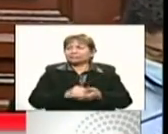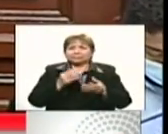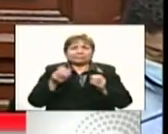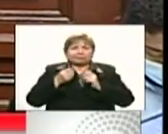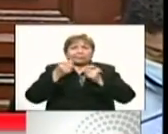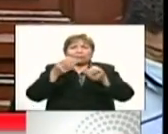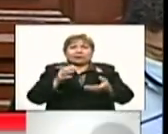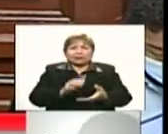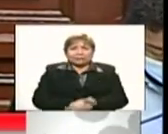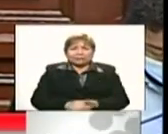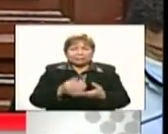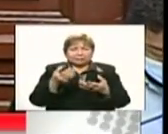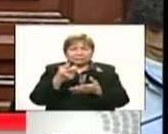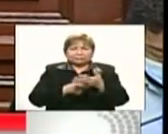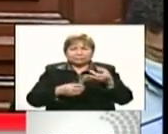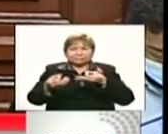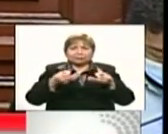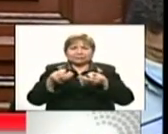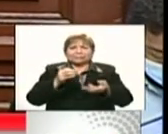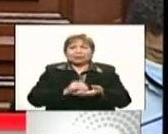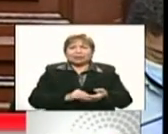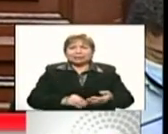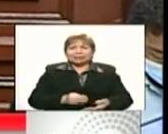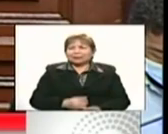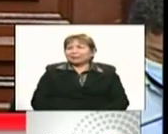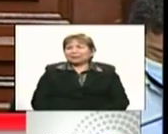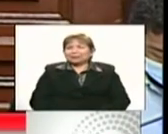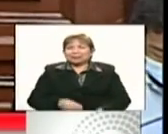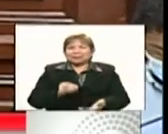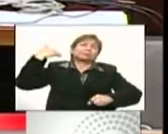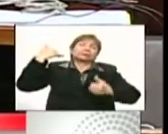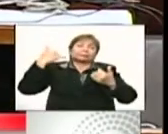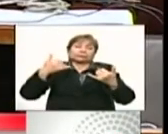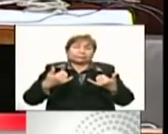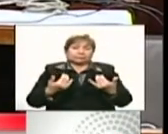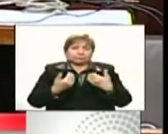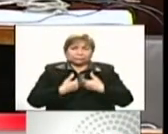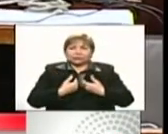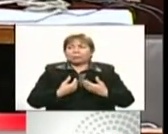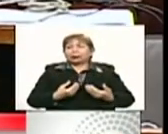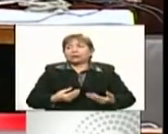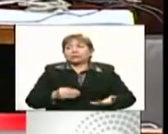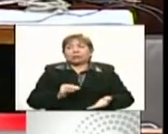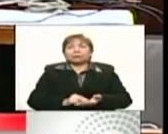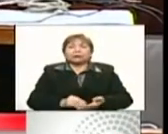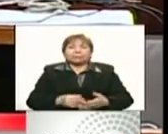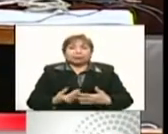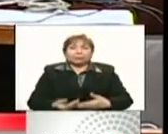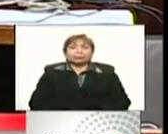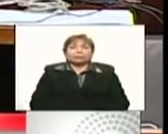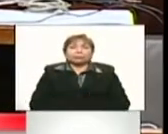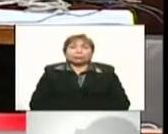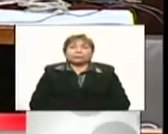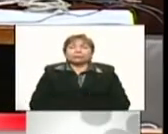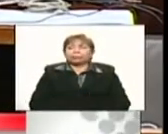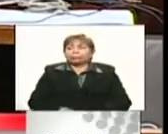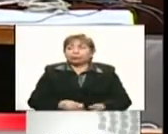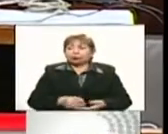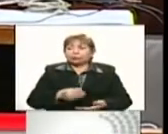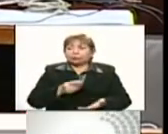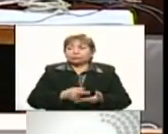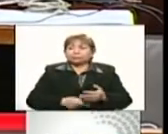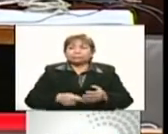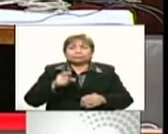estableció de esta manera, para dar la garantía de que la Constitución va a ser respetada y que si se quiere cambiar la Constitución se